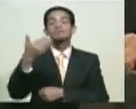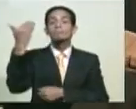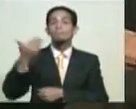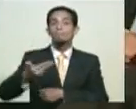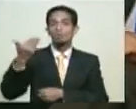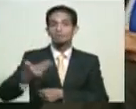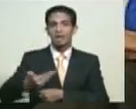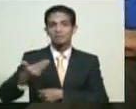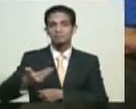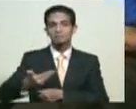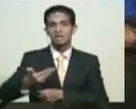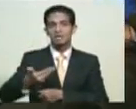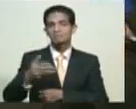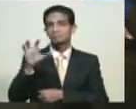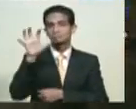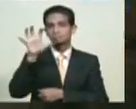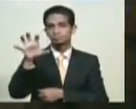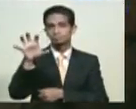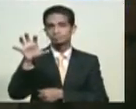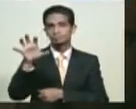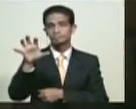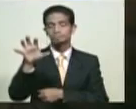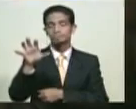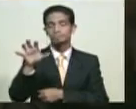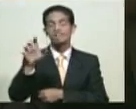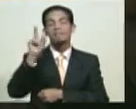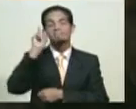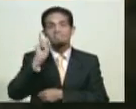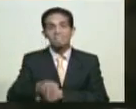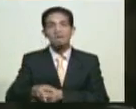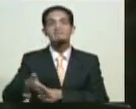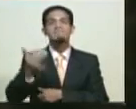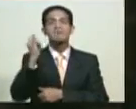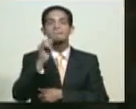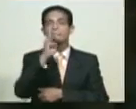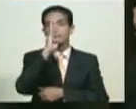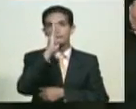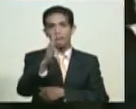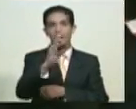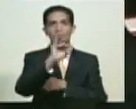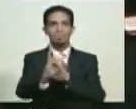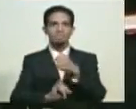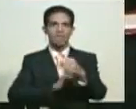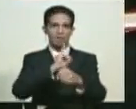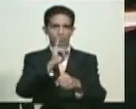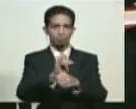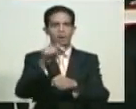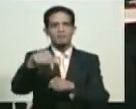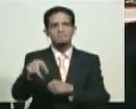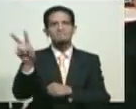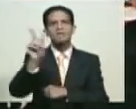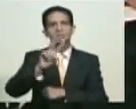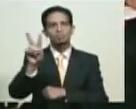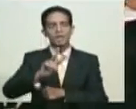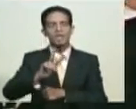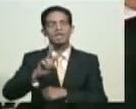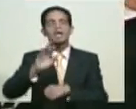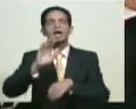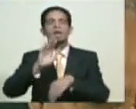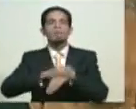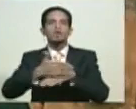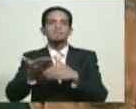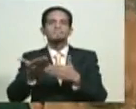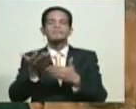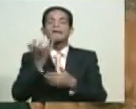importancia que tiene para el país la presencia de una banca internacional en Venezuela, porque esa acción, esa interacción,